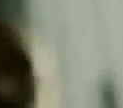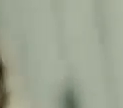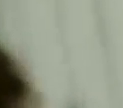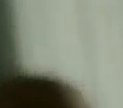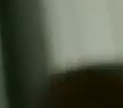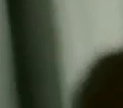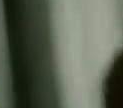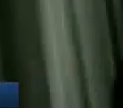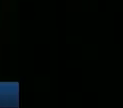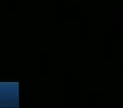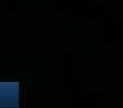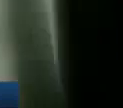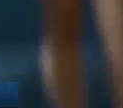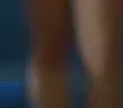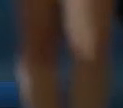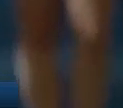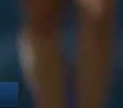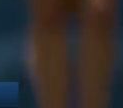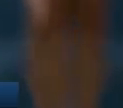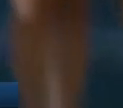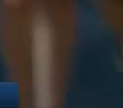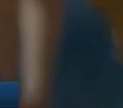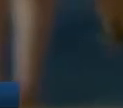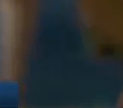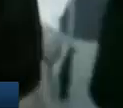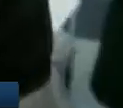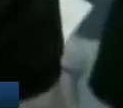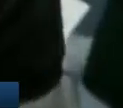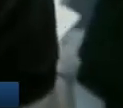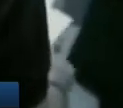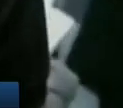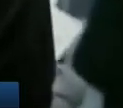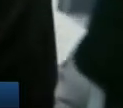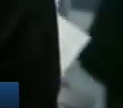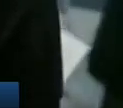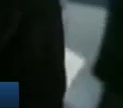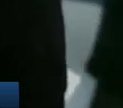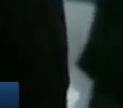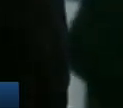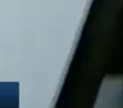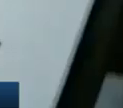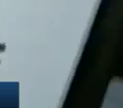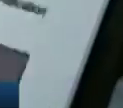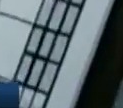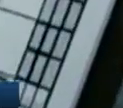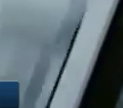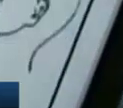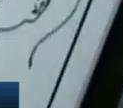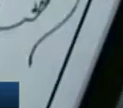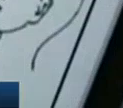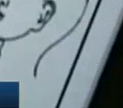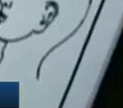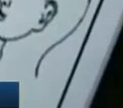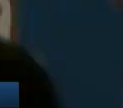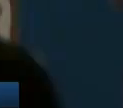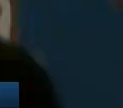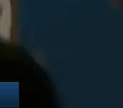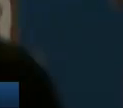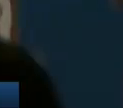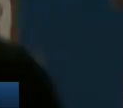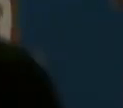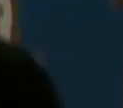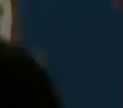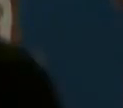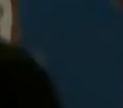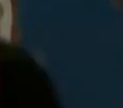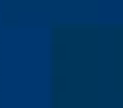Sebastián Yunta quedó en libertad en Argentina, así lo confirmó el Ministerio de Gobierno. Para liberarlo, el sistema judicial argentino le impuso varias